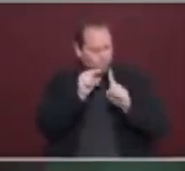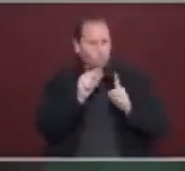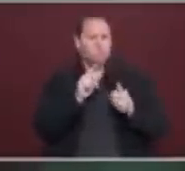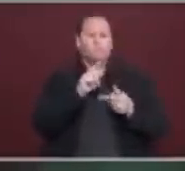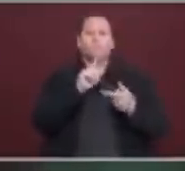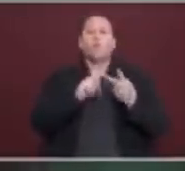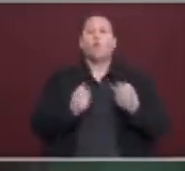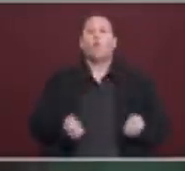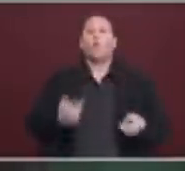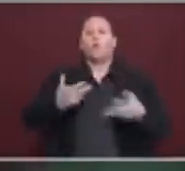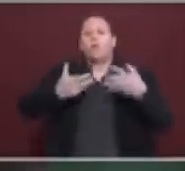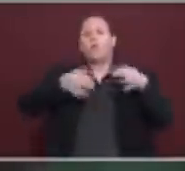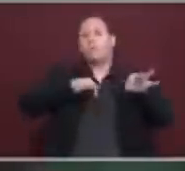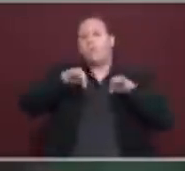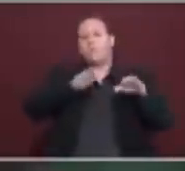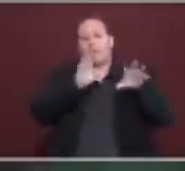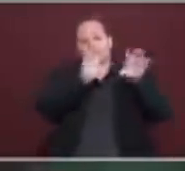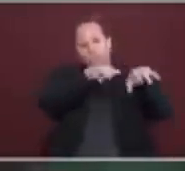empleos